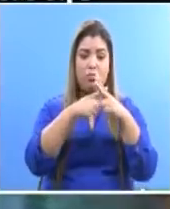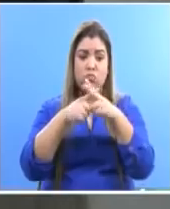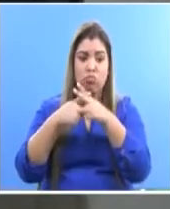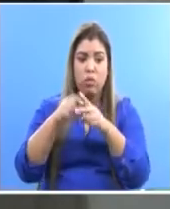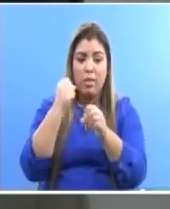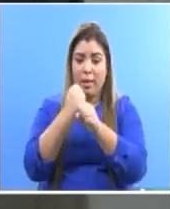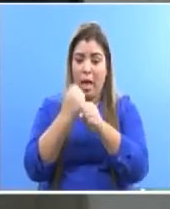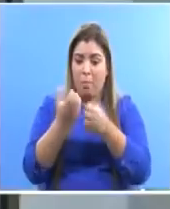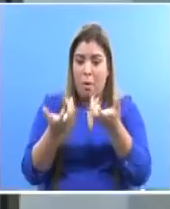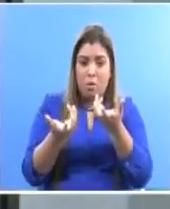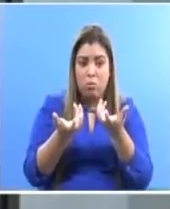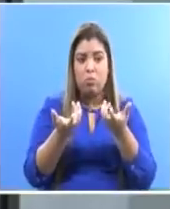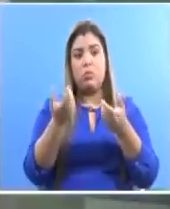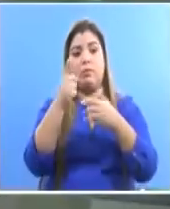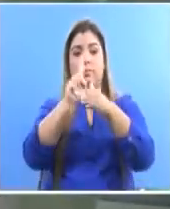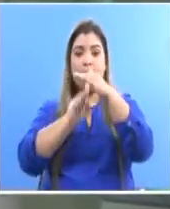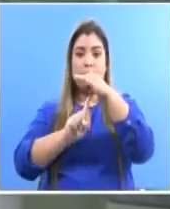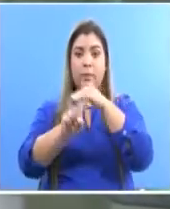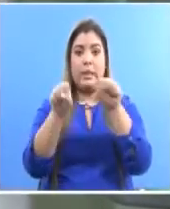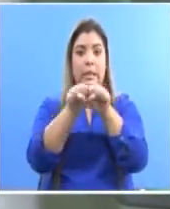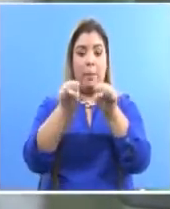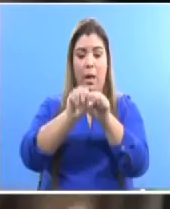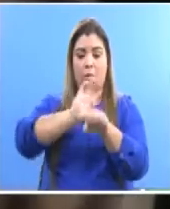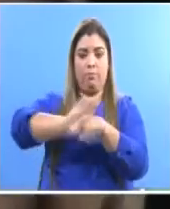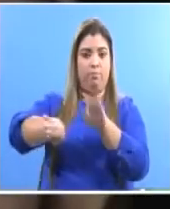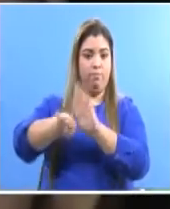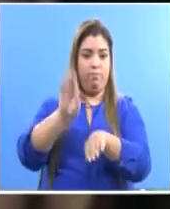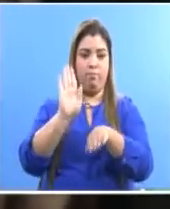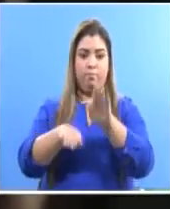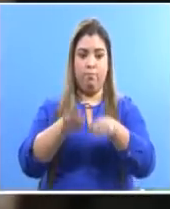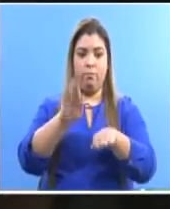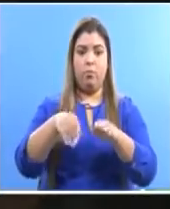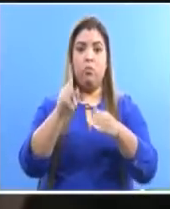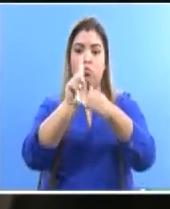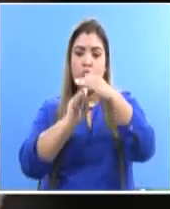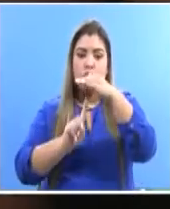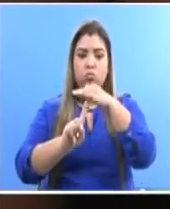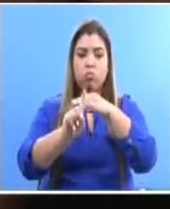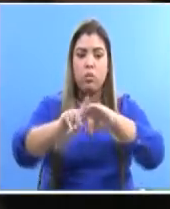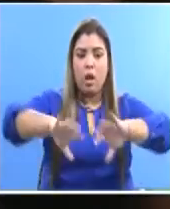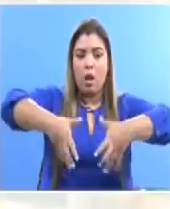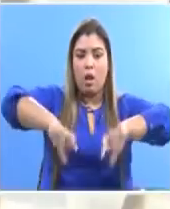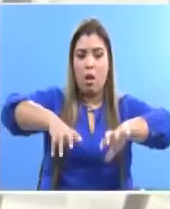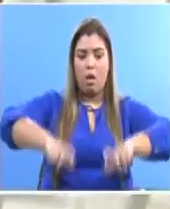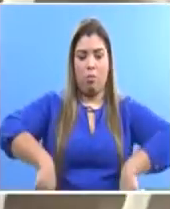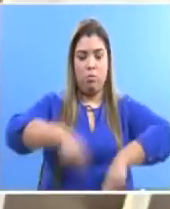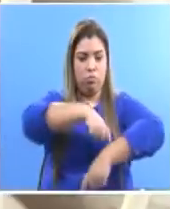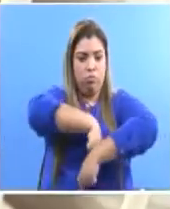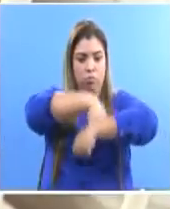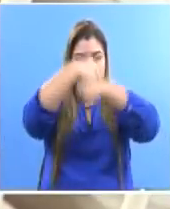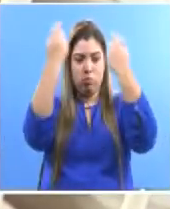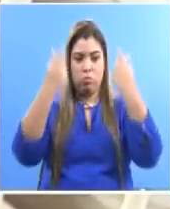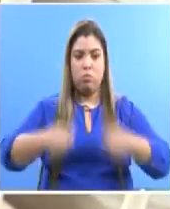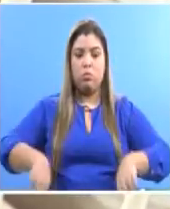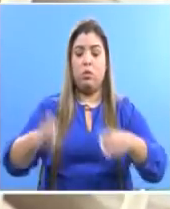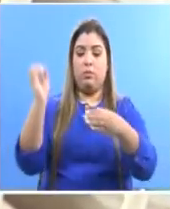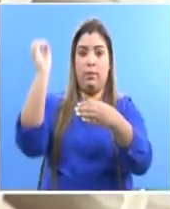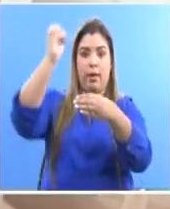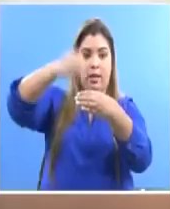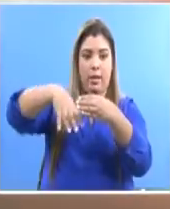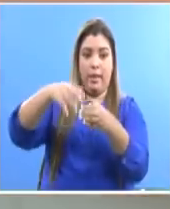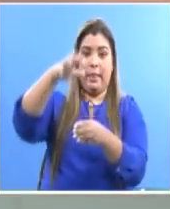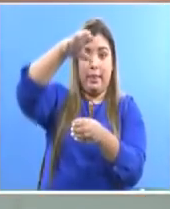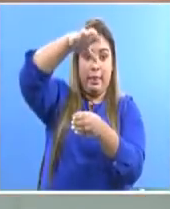trabajo. Ingresa descalzo directo a un sitio donde te puedas quitar la ropa exterior y métela en una bolsa o canasta